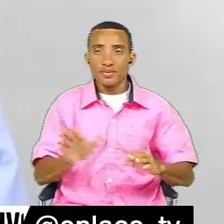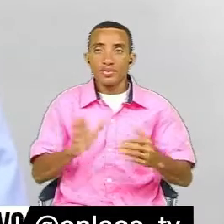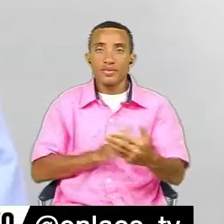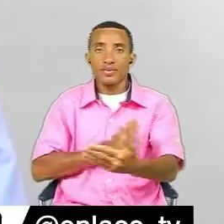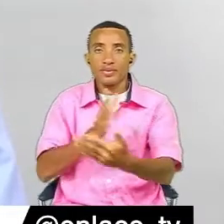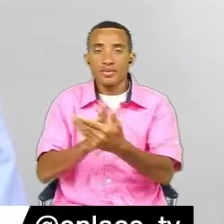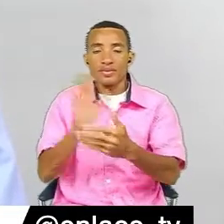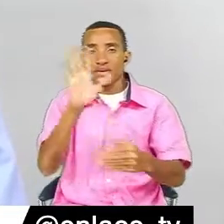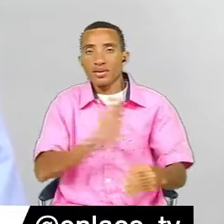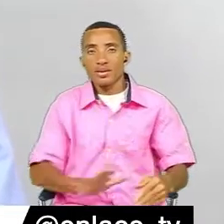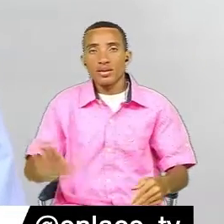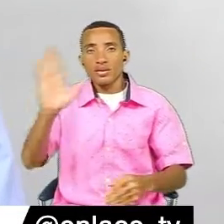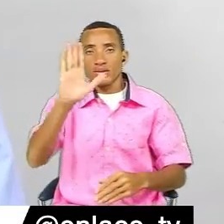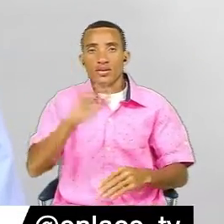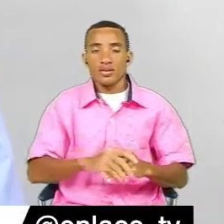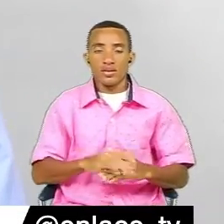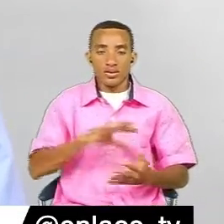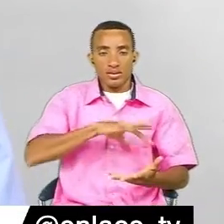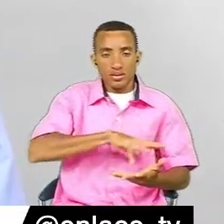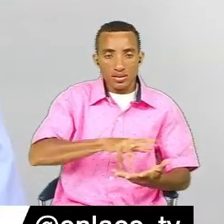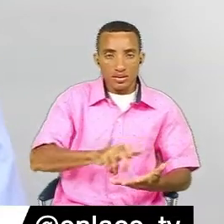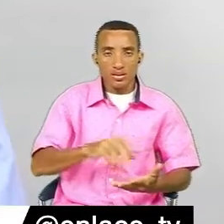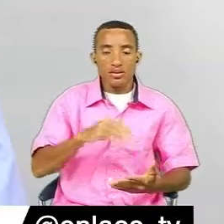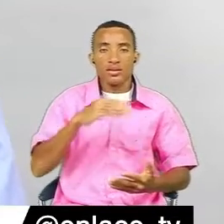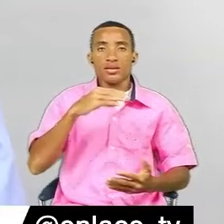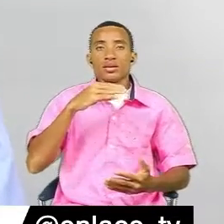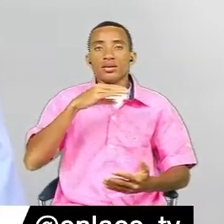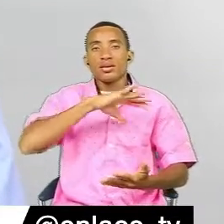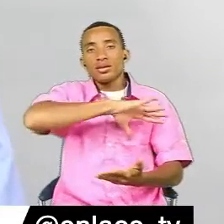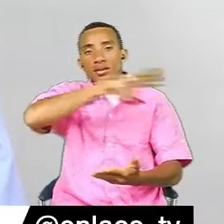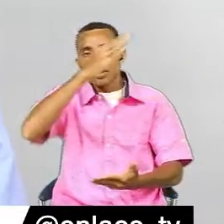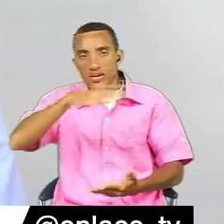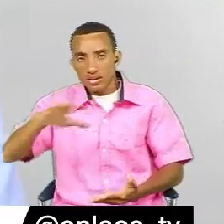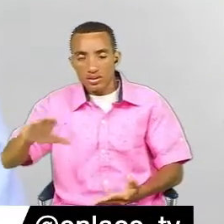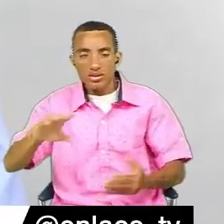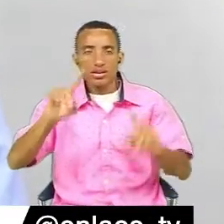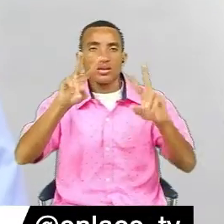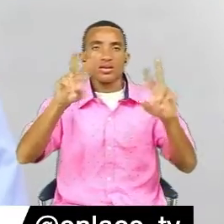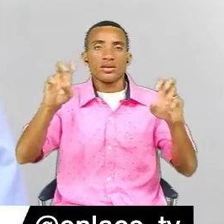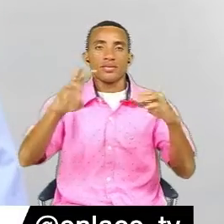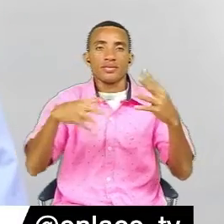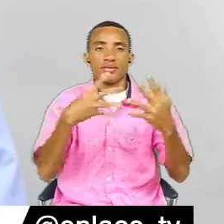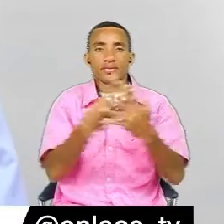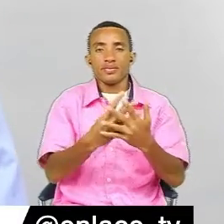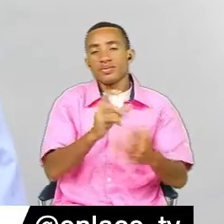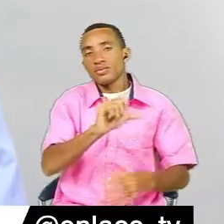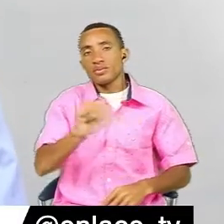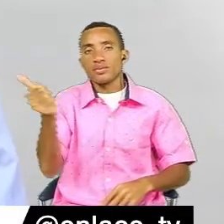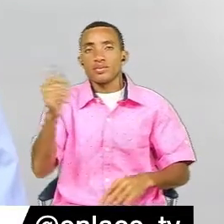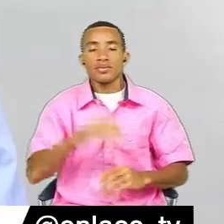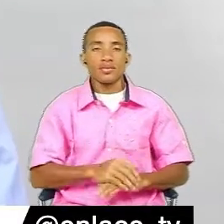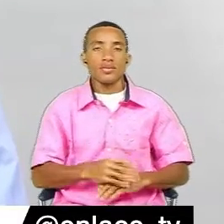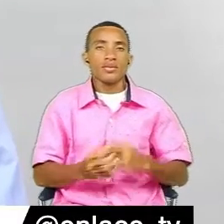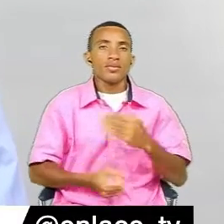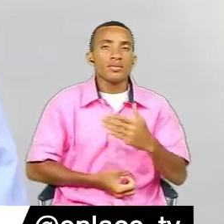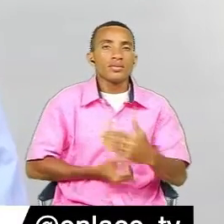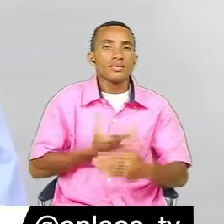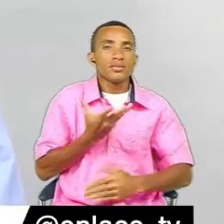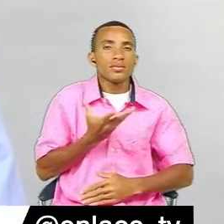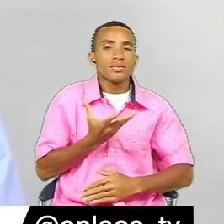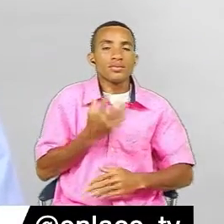de Santander, de Antioquia, para el tema de la cárcel. Hay otro tema muy puntual y es la creación